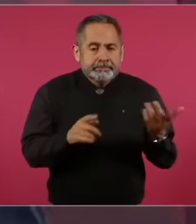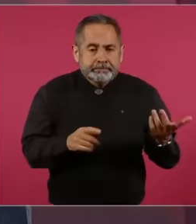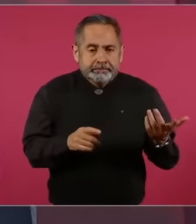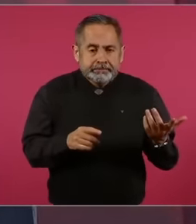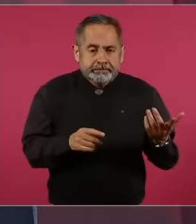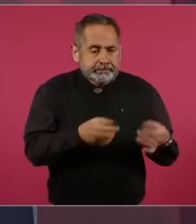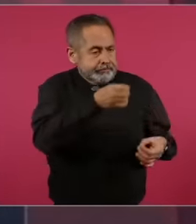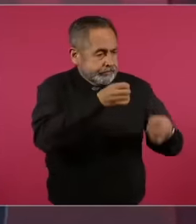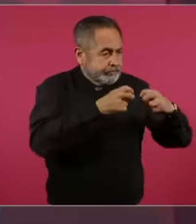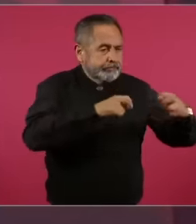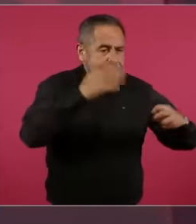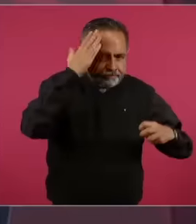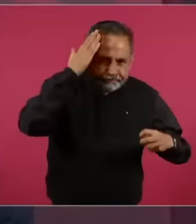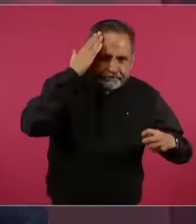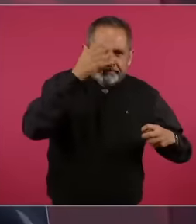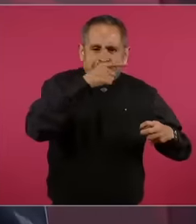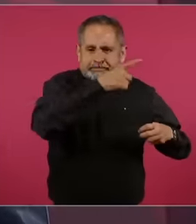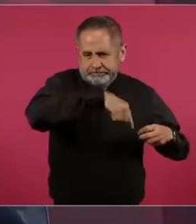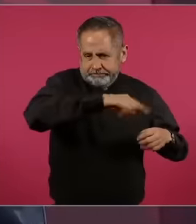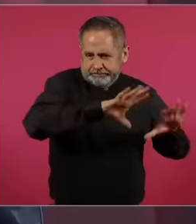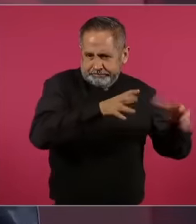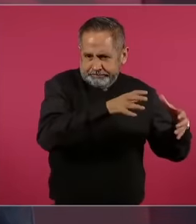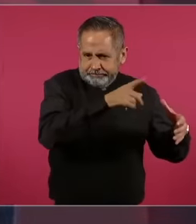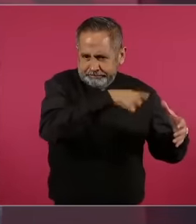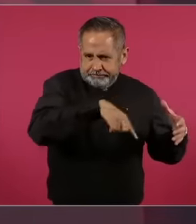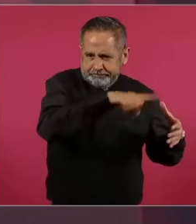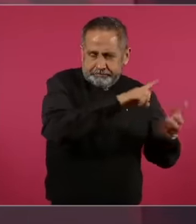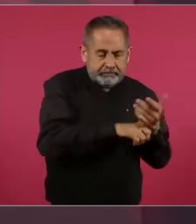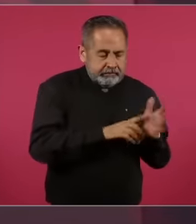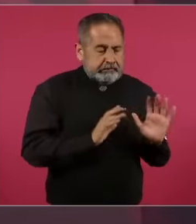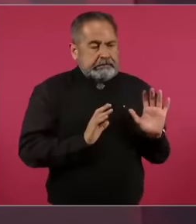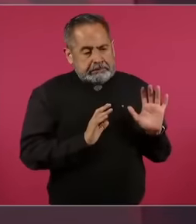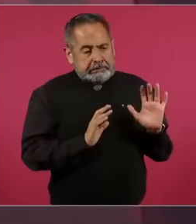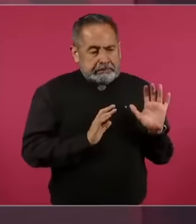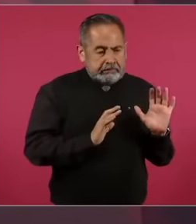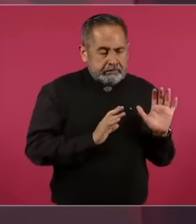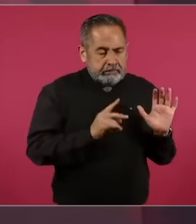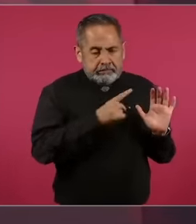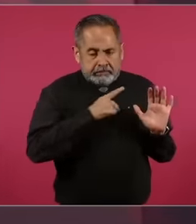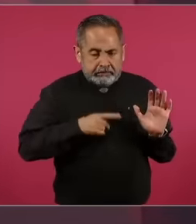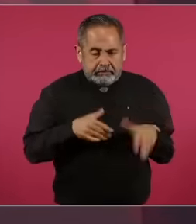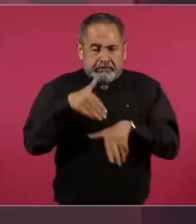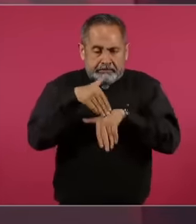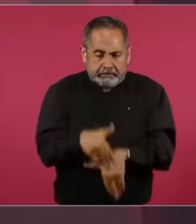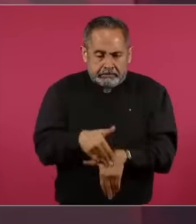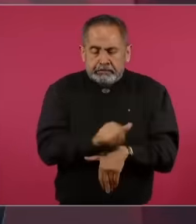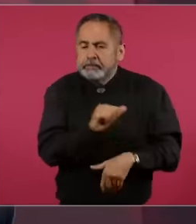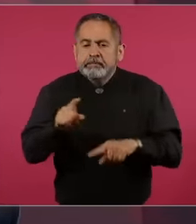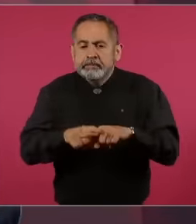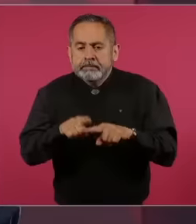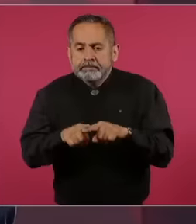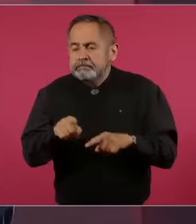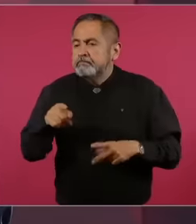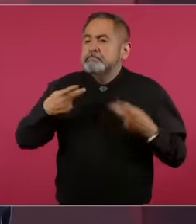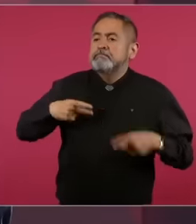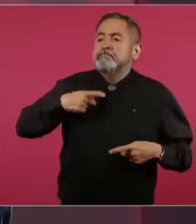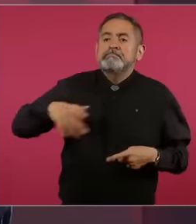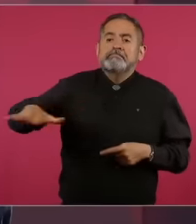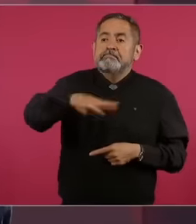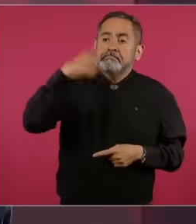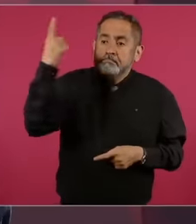y los magistrados y los ministros sepan que se deben a la voluntad del